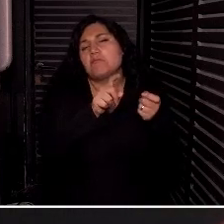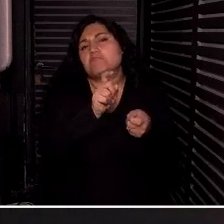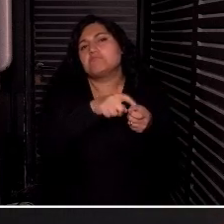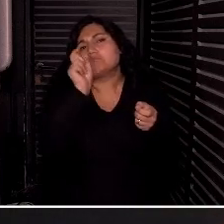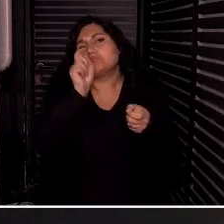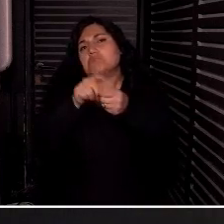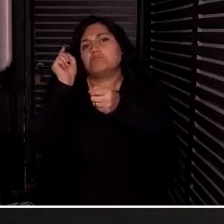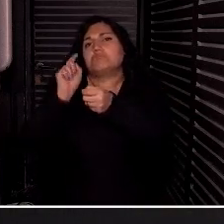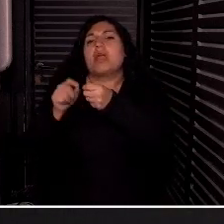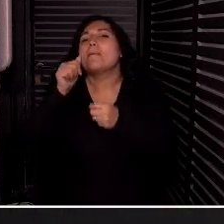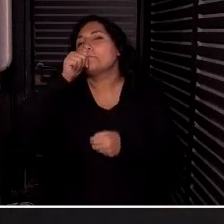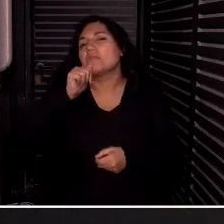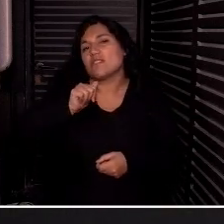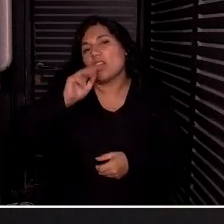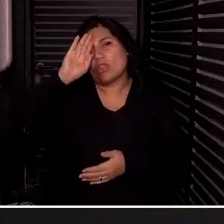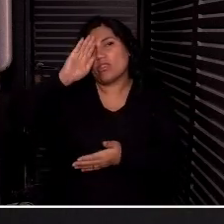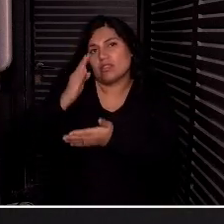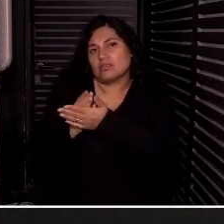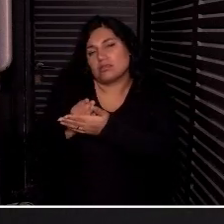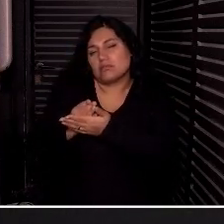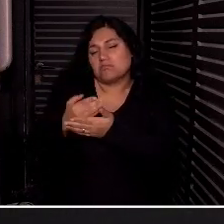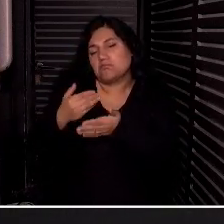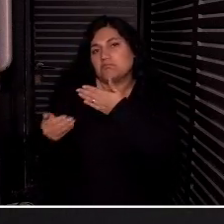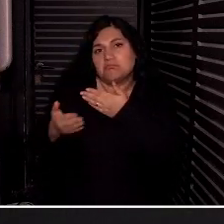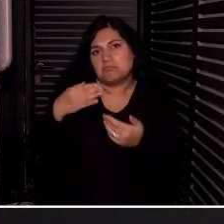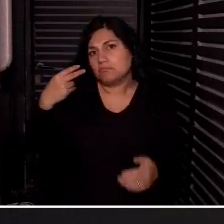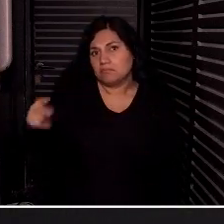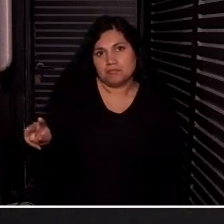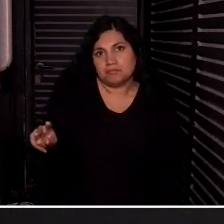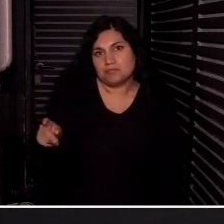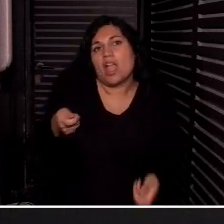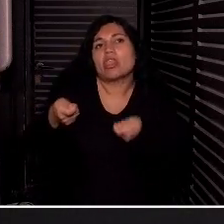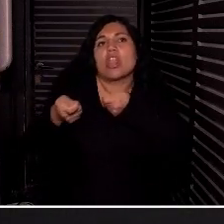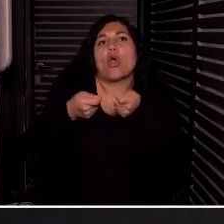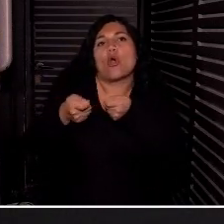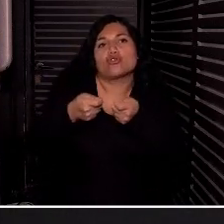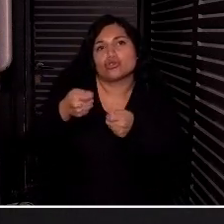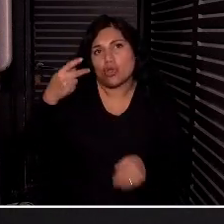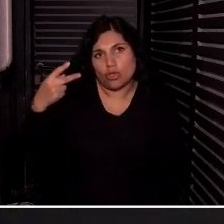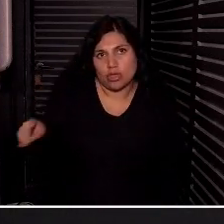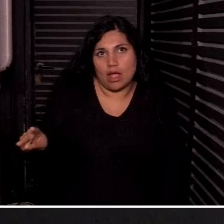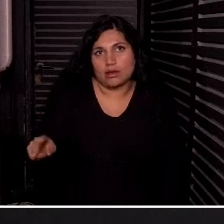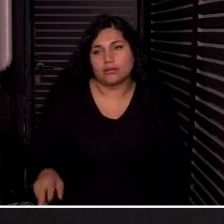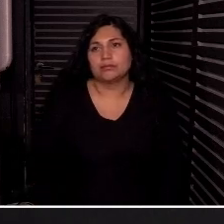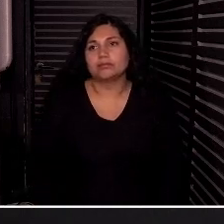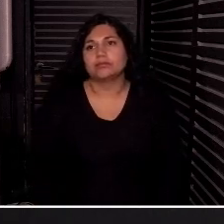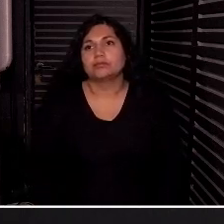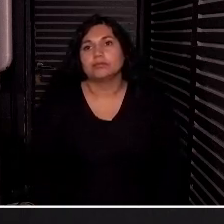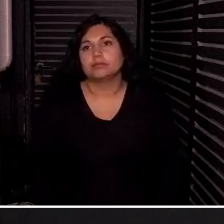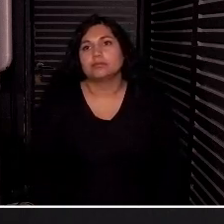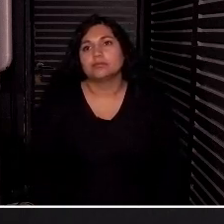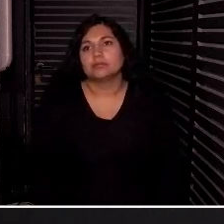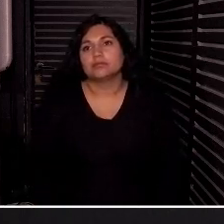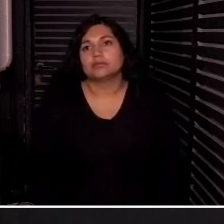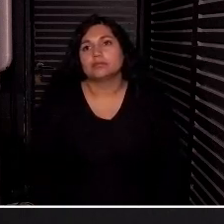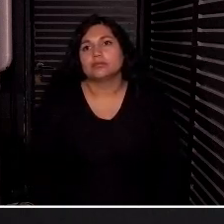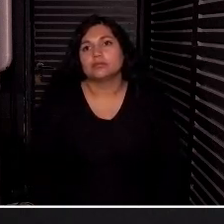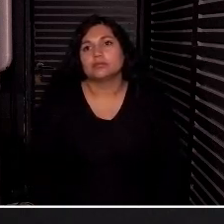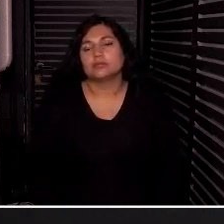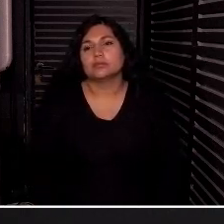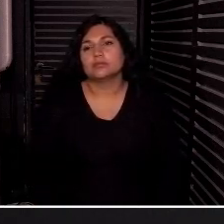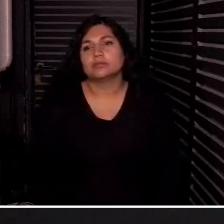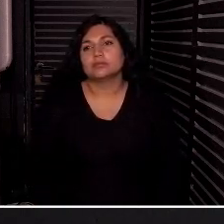una decisión Del privado y no la en juicio o sea por qué no Si un negocio es para para tener tener utilidades digamos no entonces